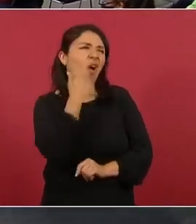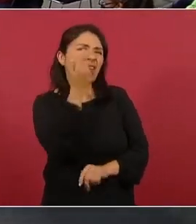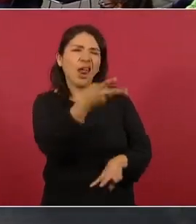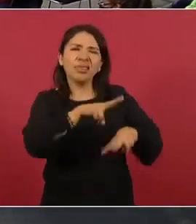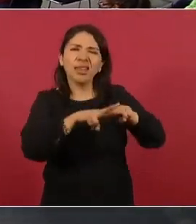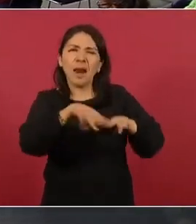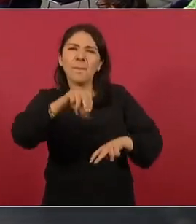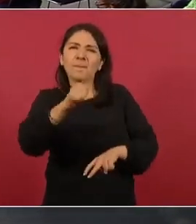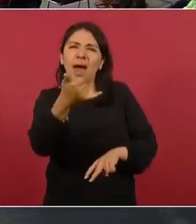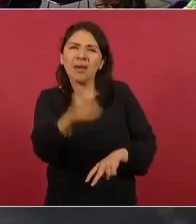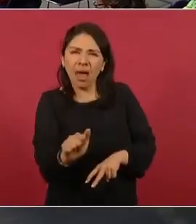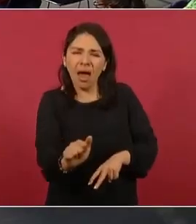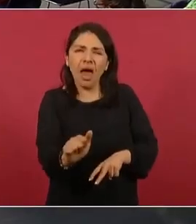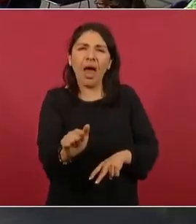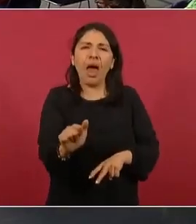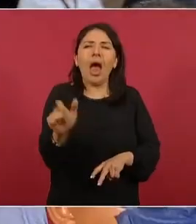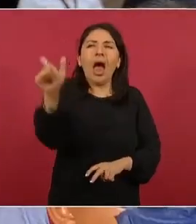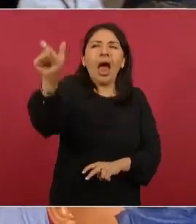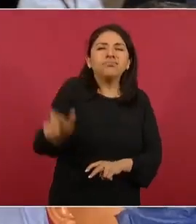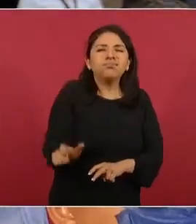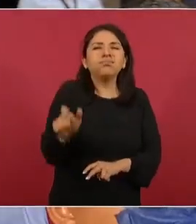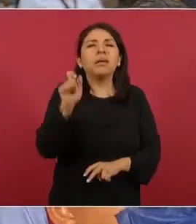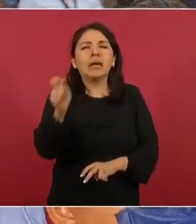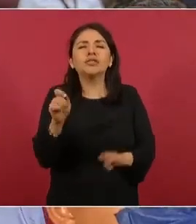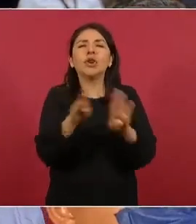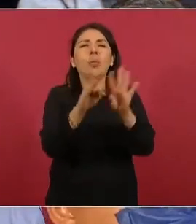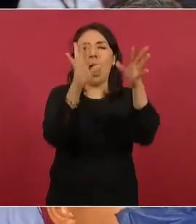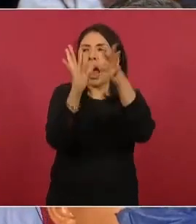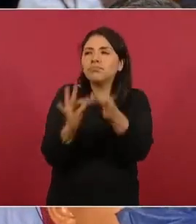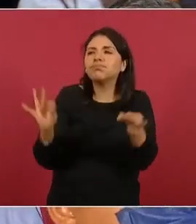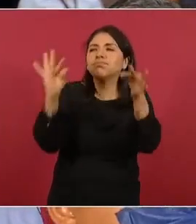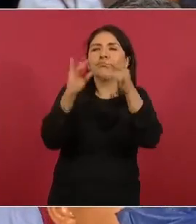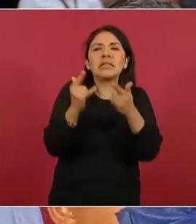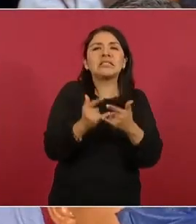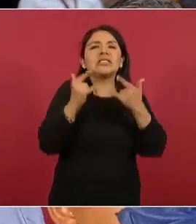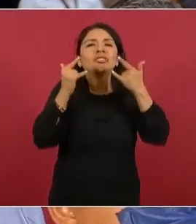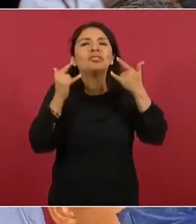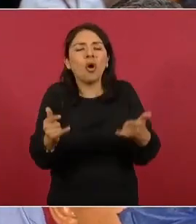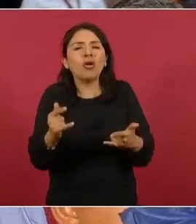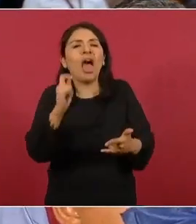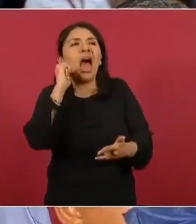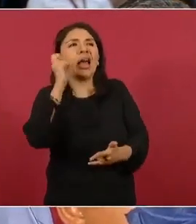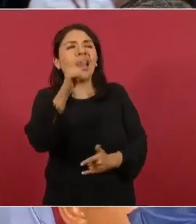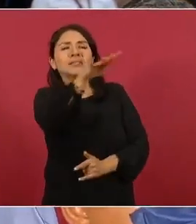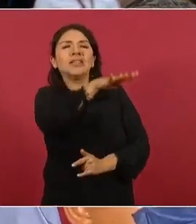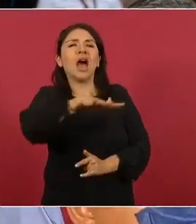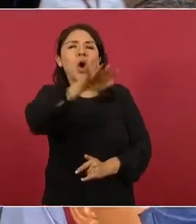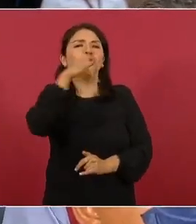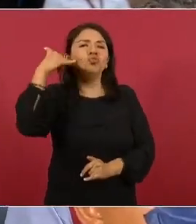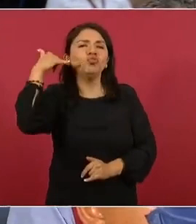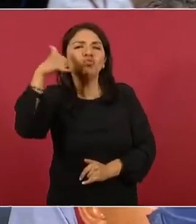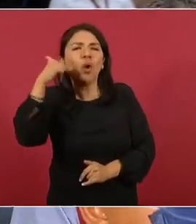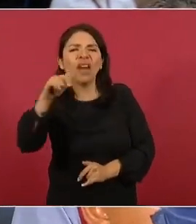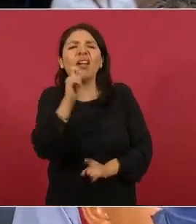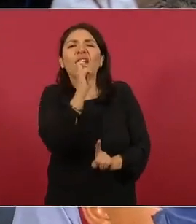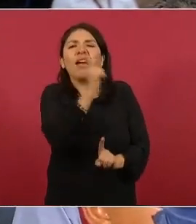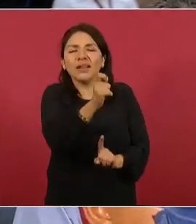un poquito de historia de la península de Yucatán, en el sentido de que